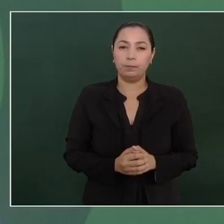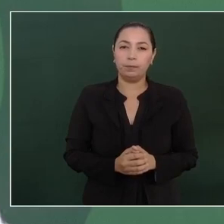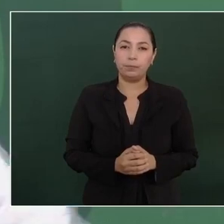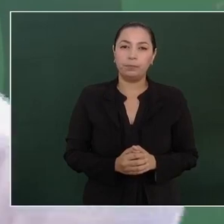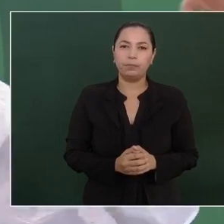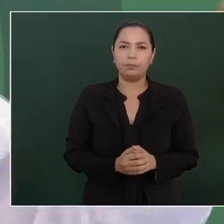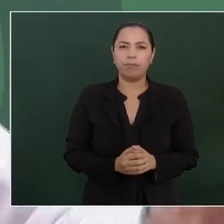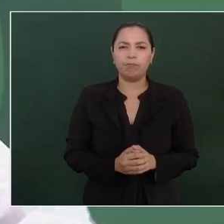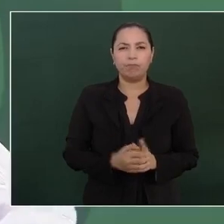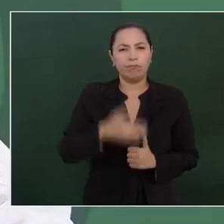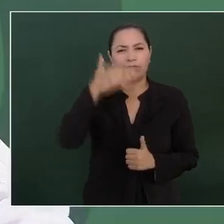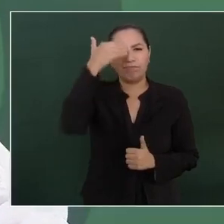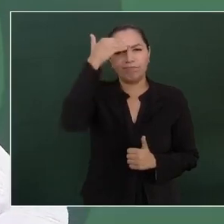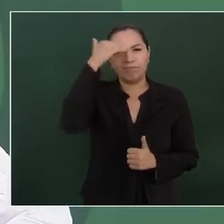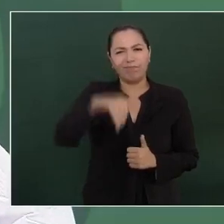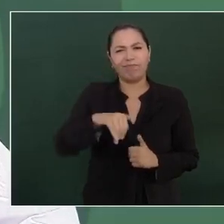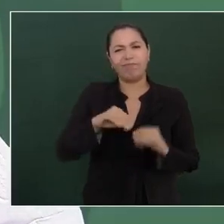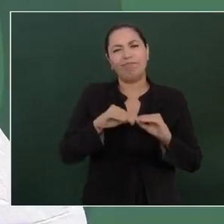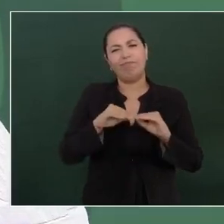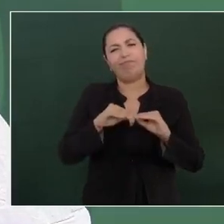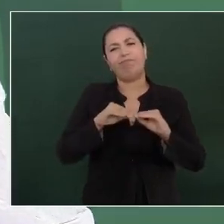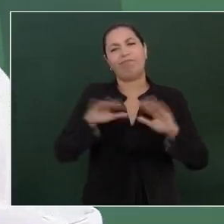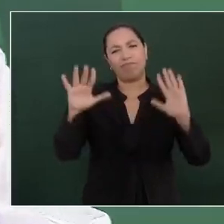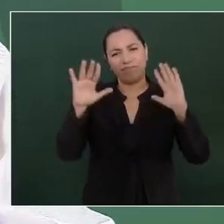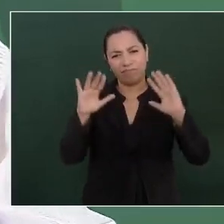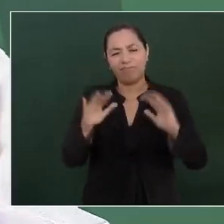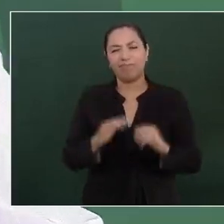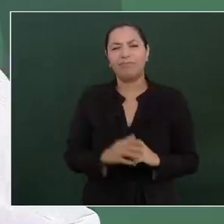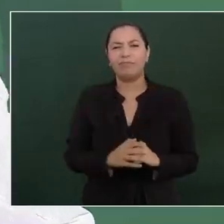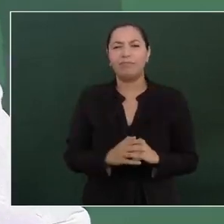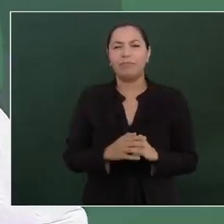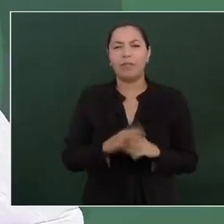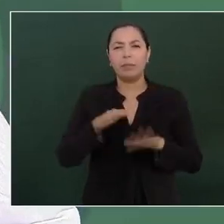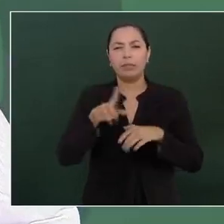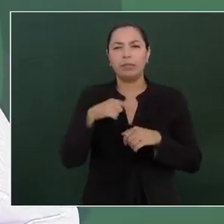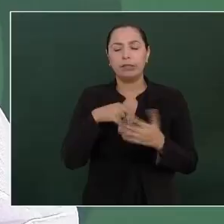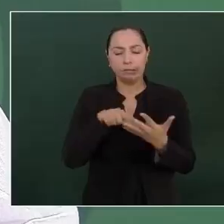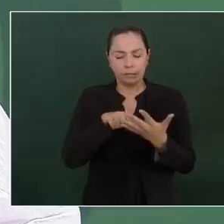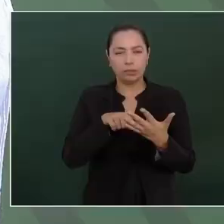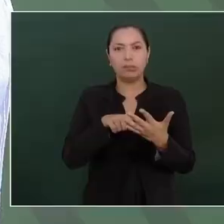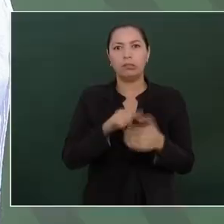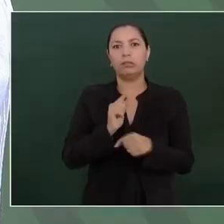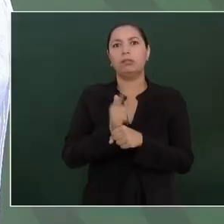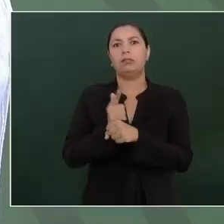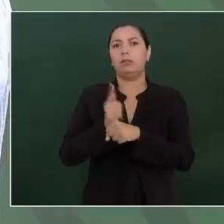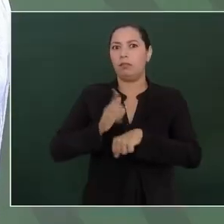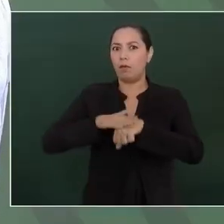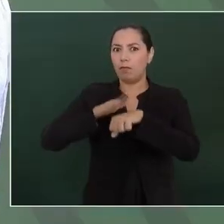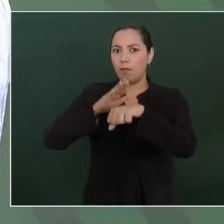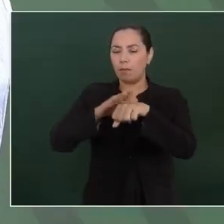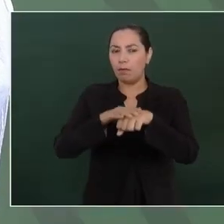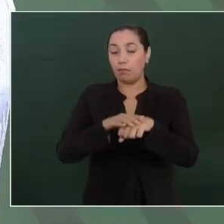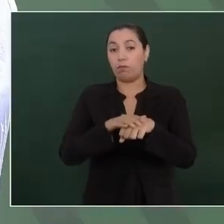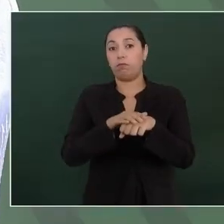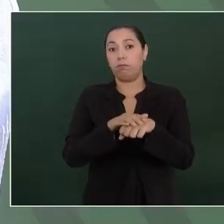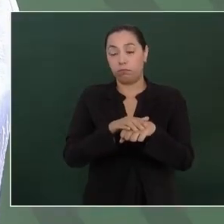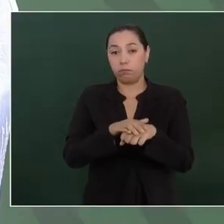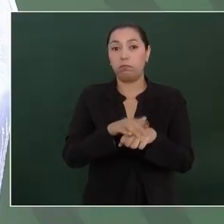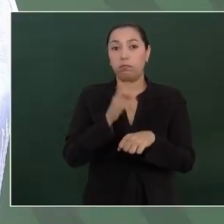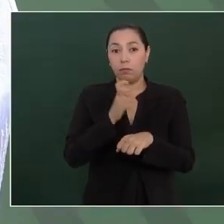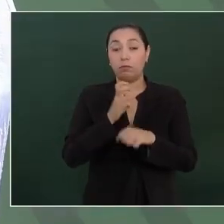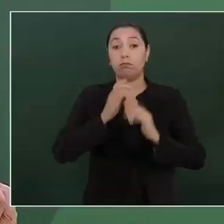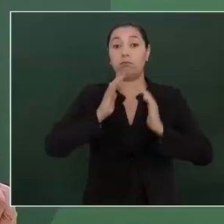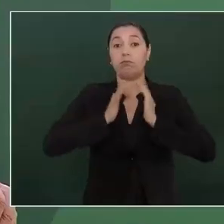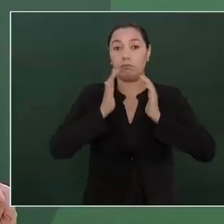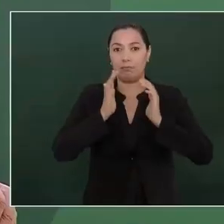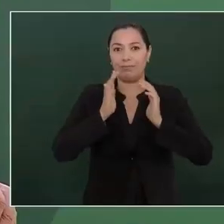se sabe todo, a veces hasta más de la cuenta, a veces se saben las cosas antes